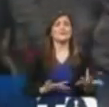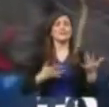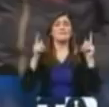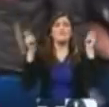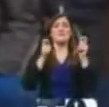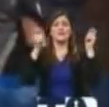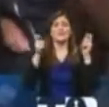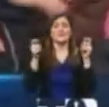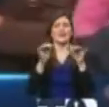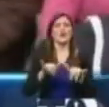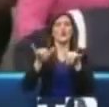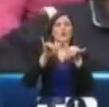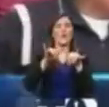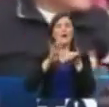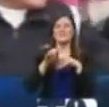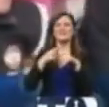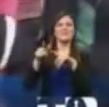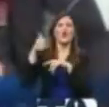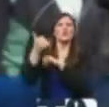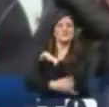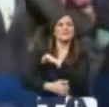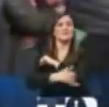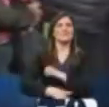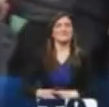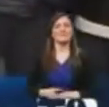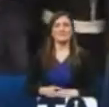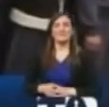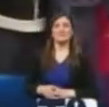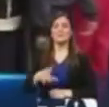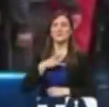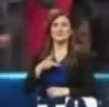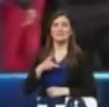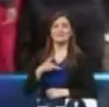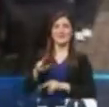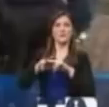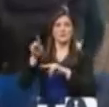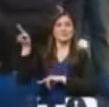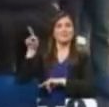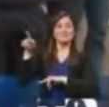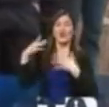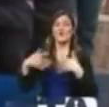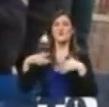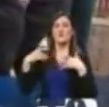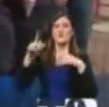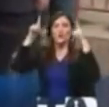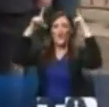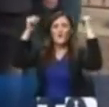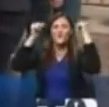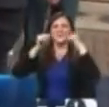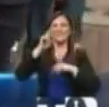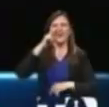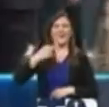de Disney. Es la fiesta de Disney. Yo con Mickey me siento ahí en Orlando. Claro, y acá está, él ha